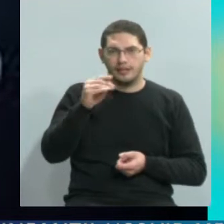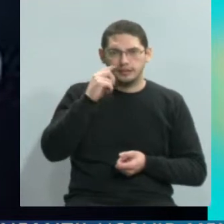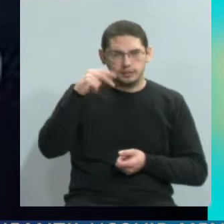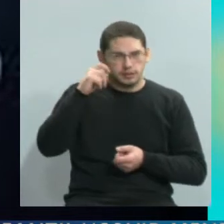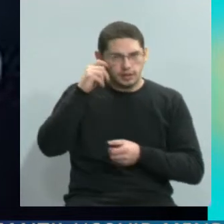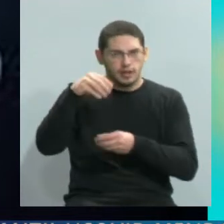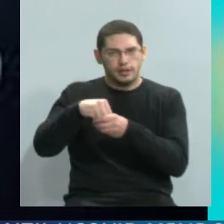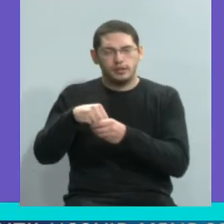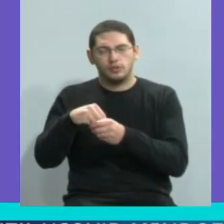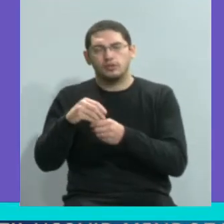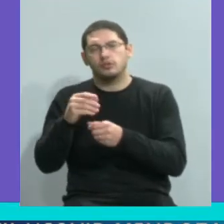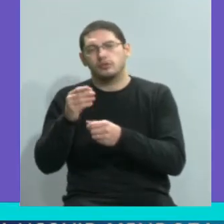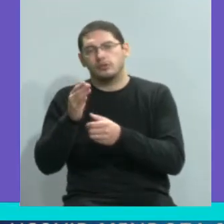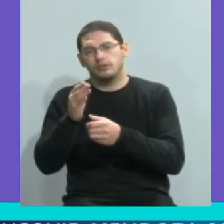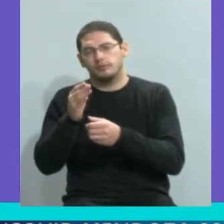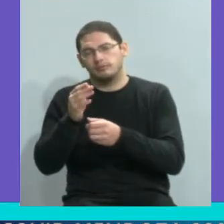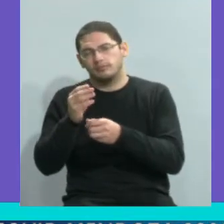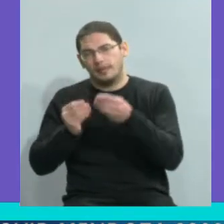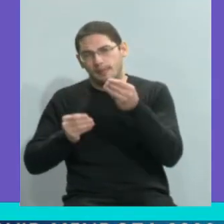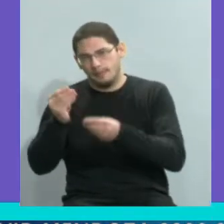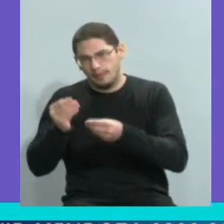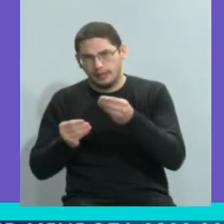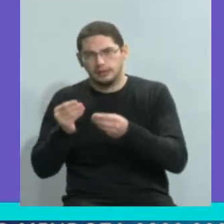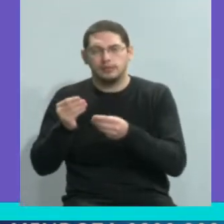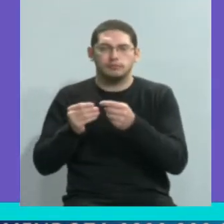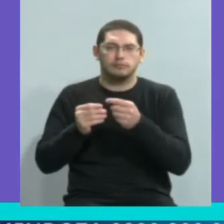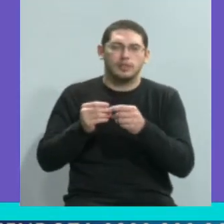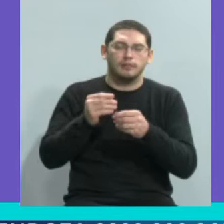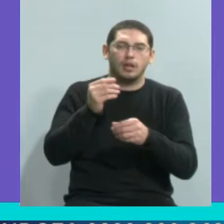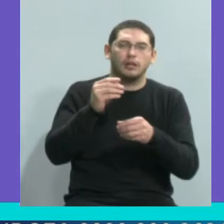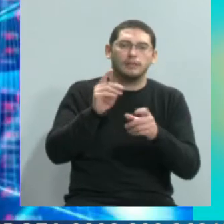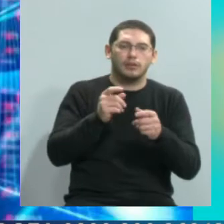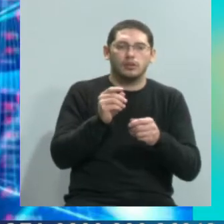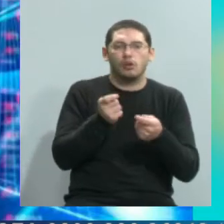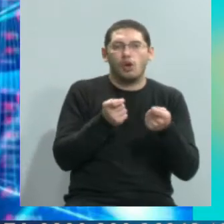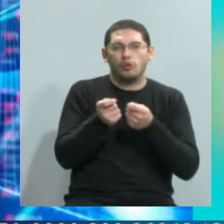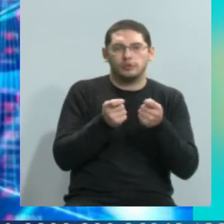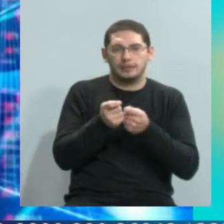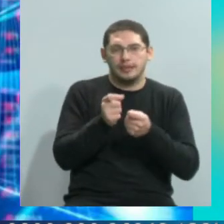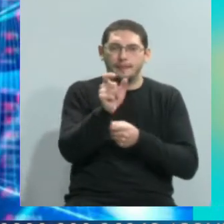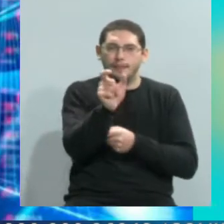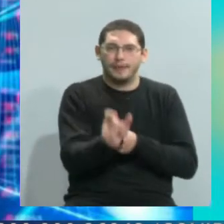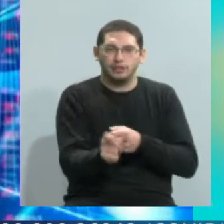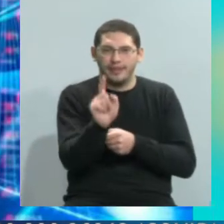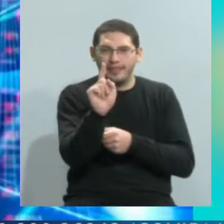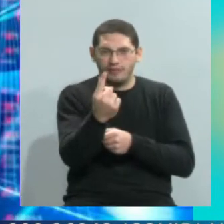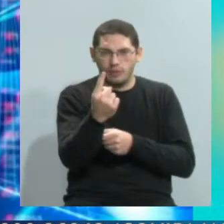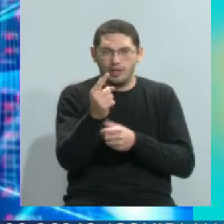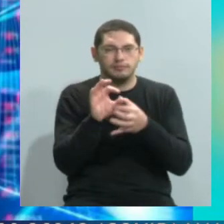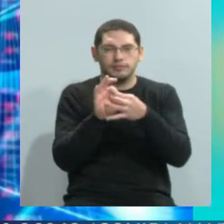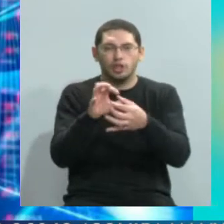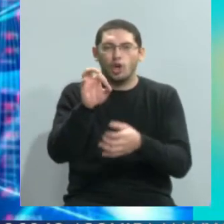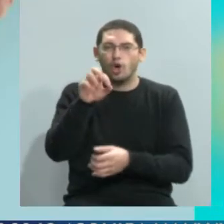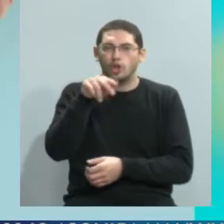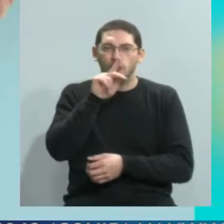coaching empresarial. De ahí se desprende de esta rama para el coaching individual, que es el coaching ontológico, ¿tá? Que difiere del